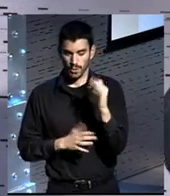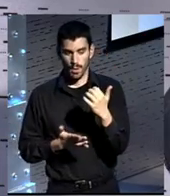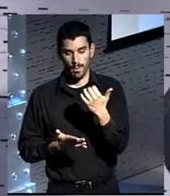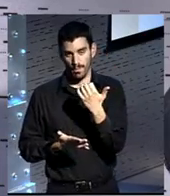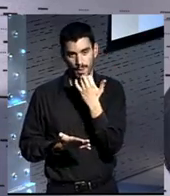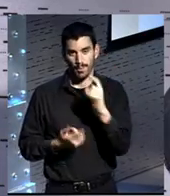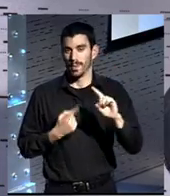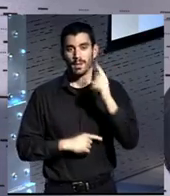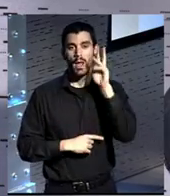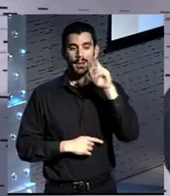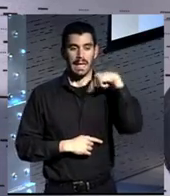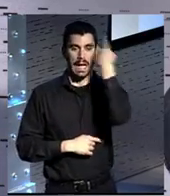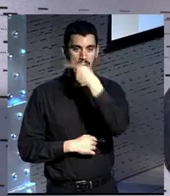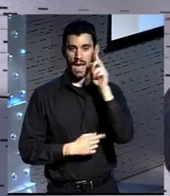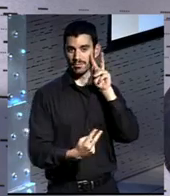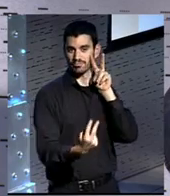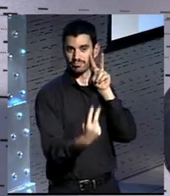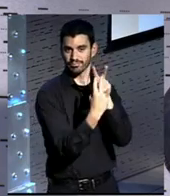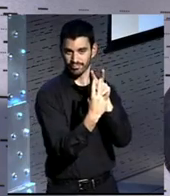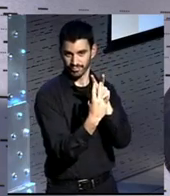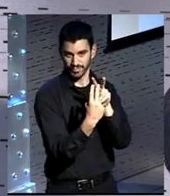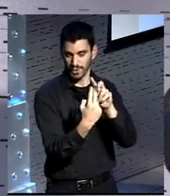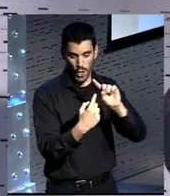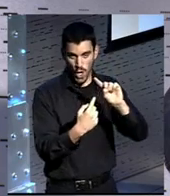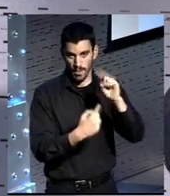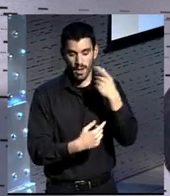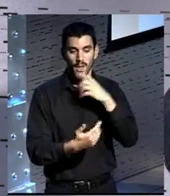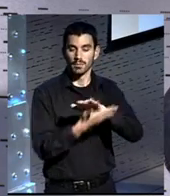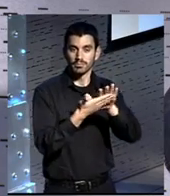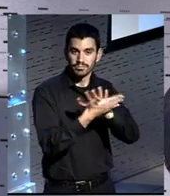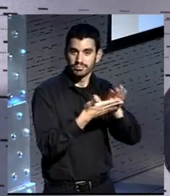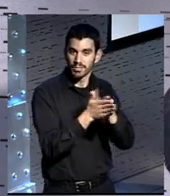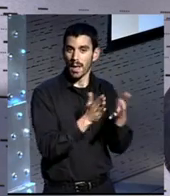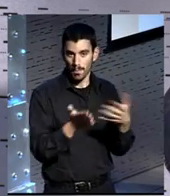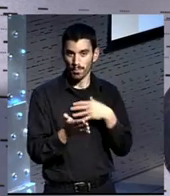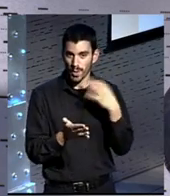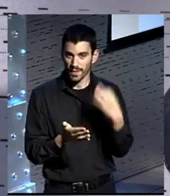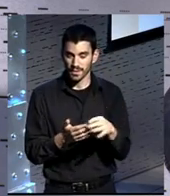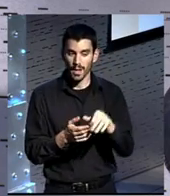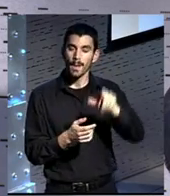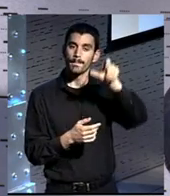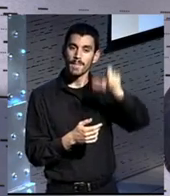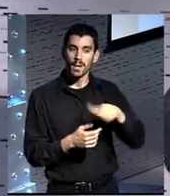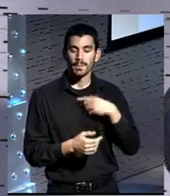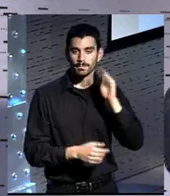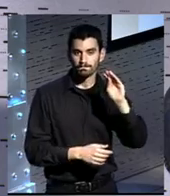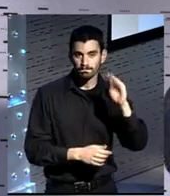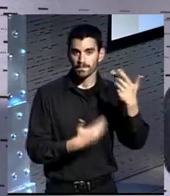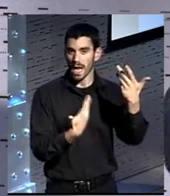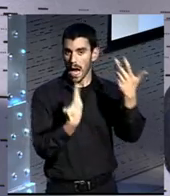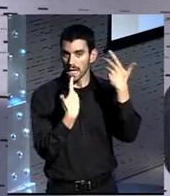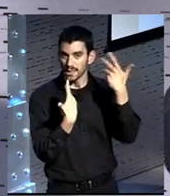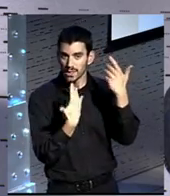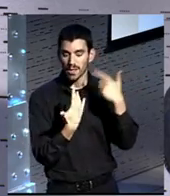una cara de una persona con la posibilidad con la que puedes hablar si quieres, una persona que te puede ofrecer un asesoramiento que quizás